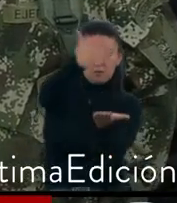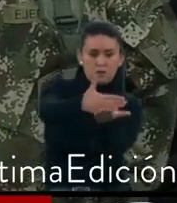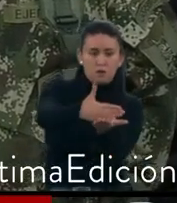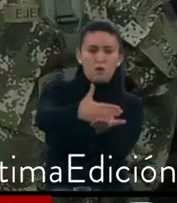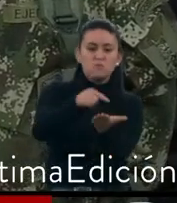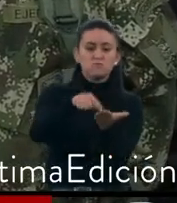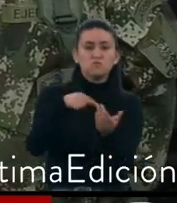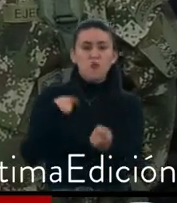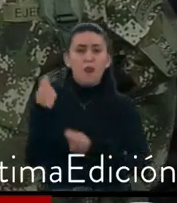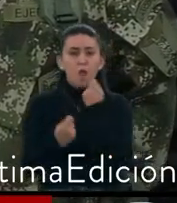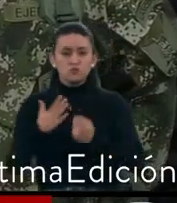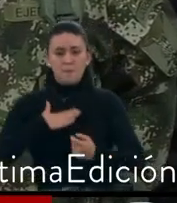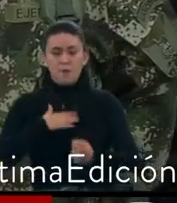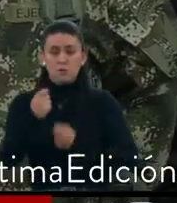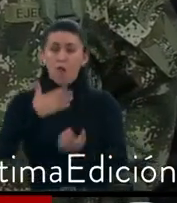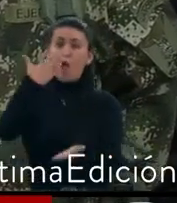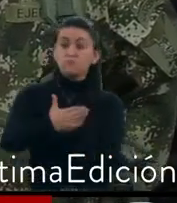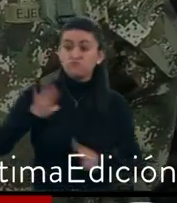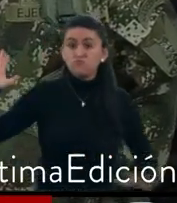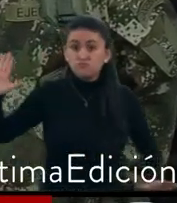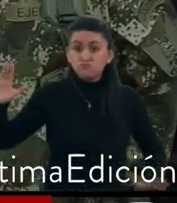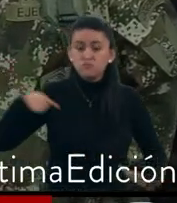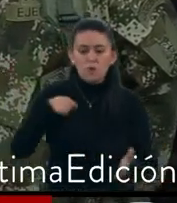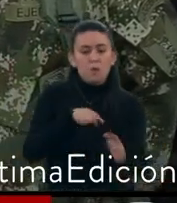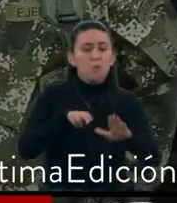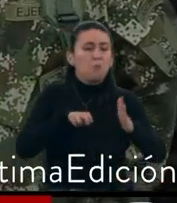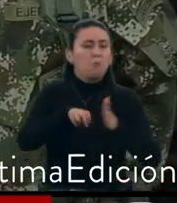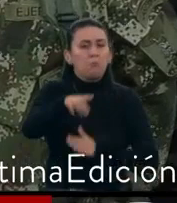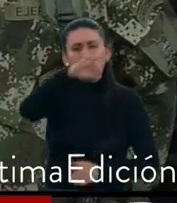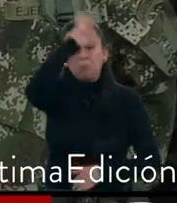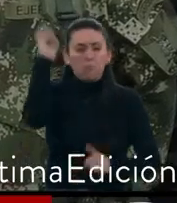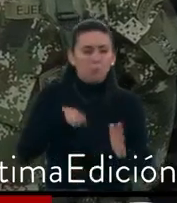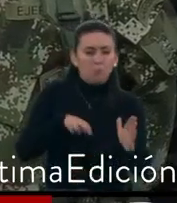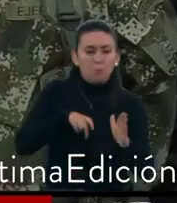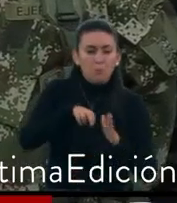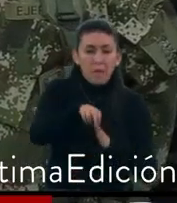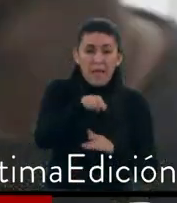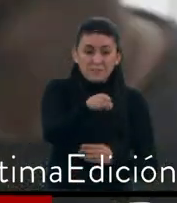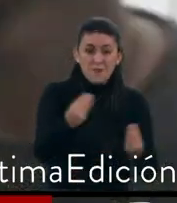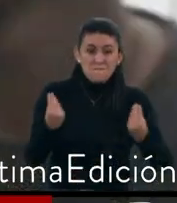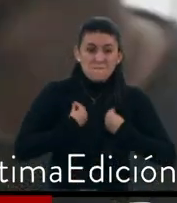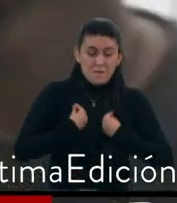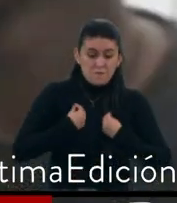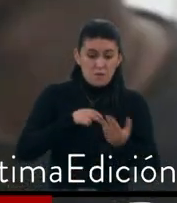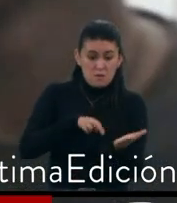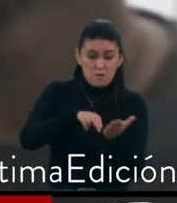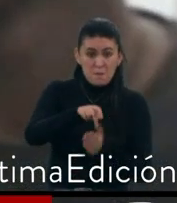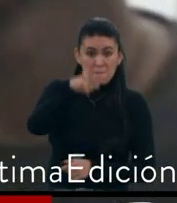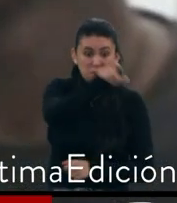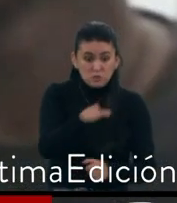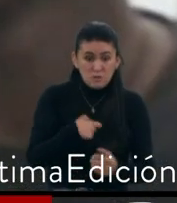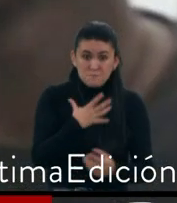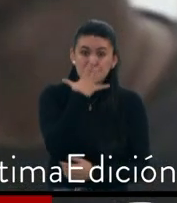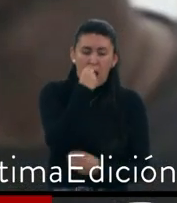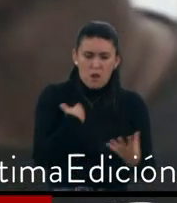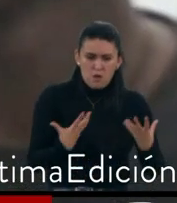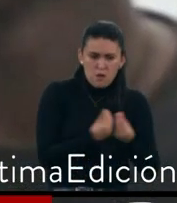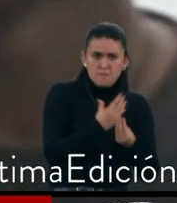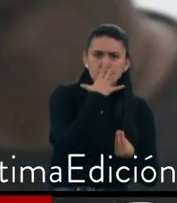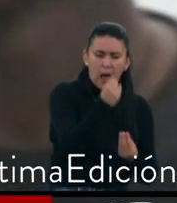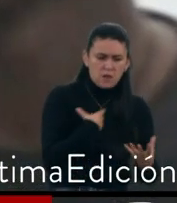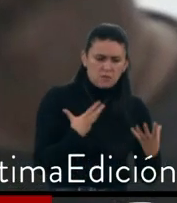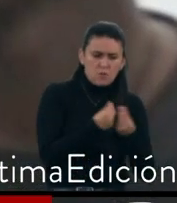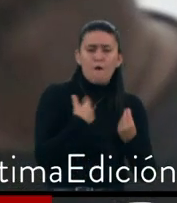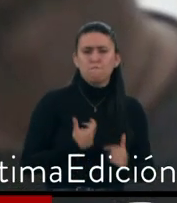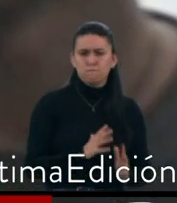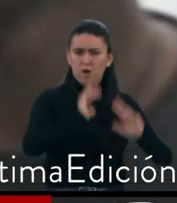Buenos Aires para llegar al barrio San Pedro, donde ellos vivían, estos delincuentes que se encontraban en